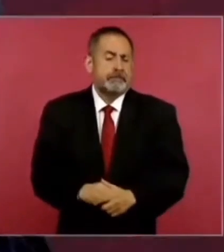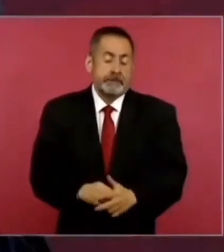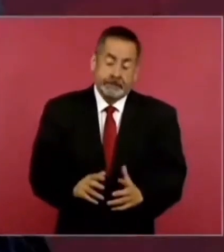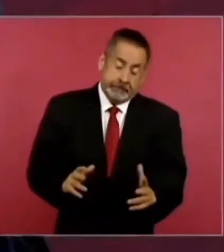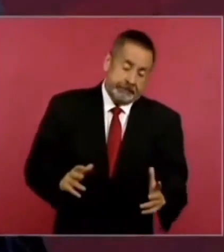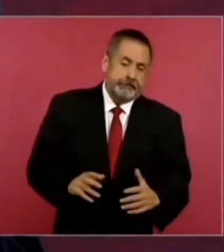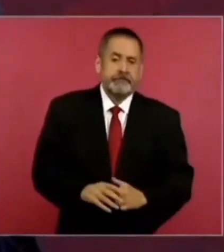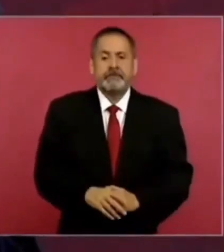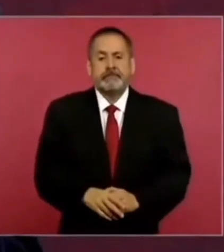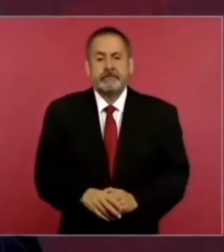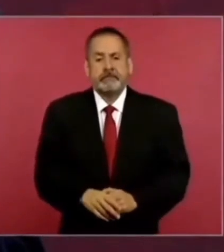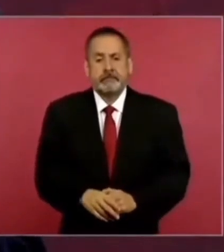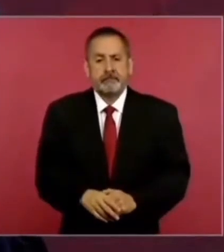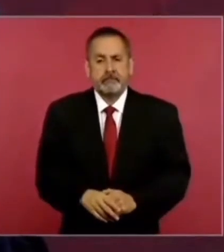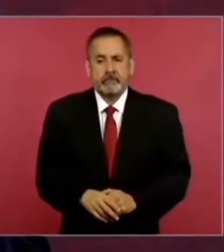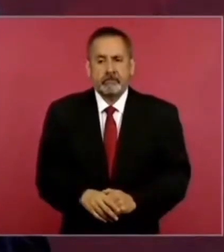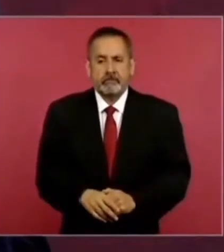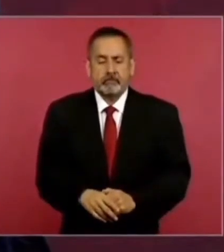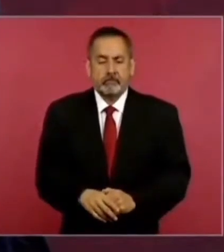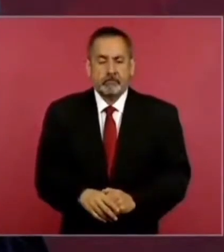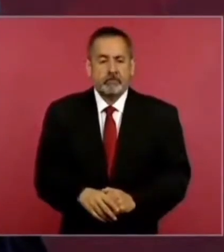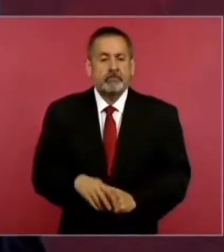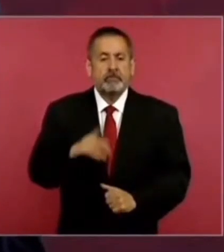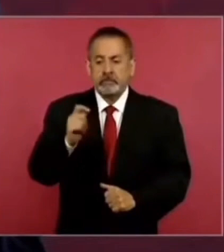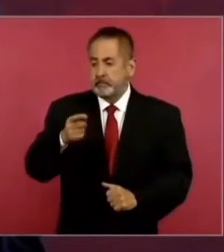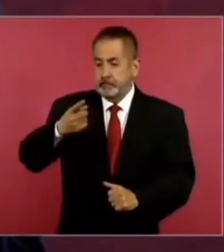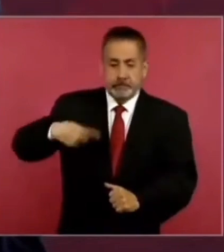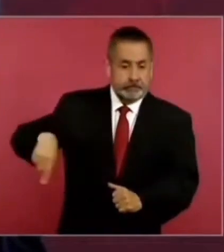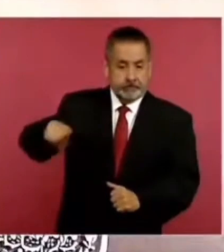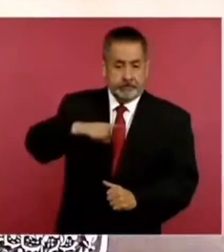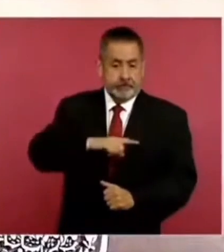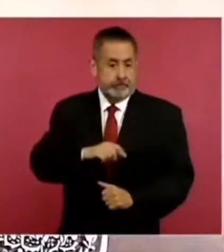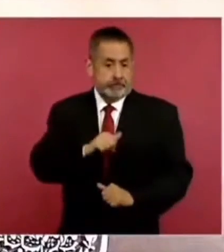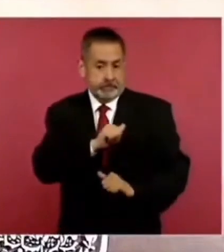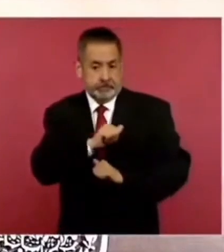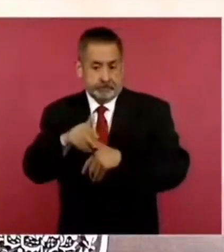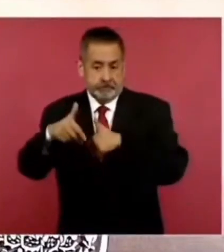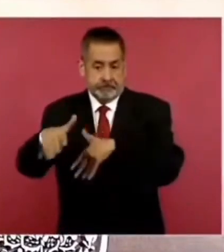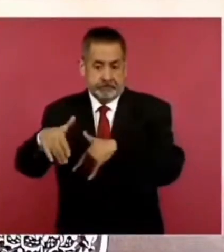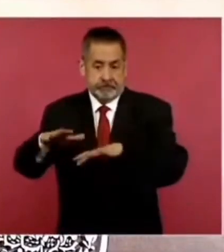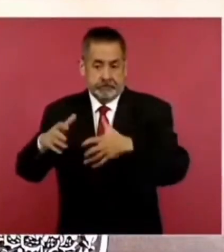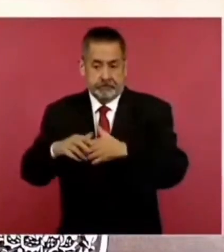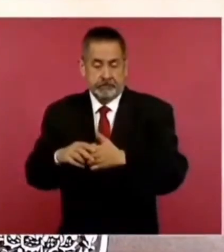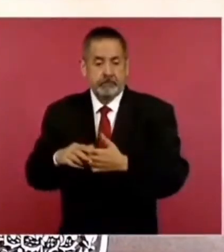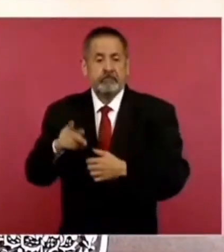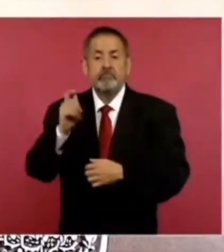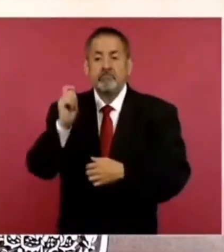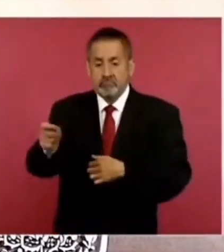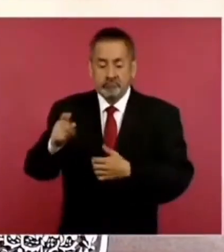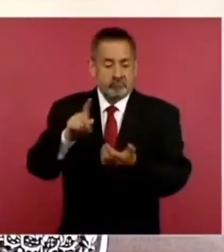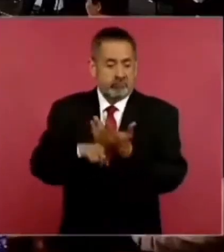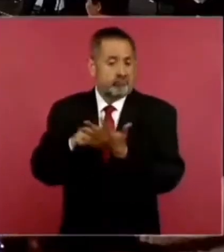Entonces, es un ejército que está cumpliendo 5 misiones.